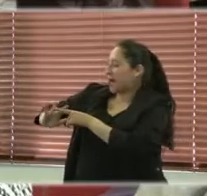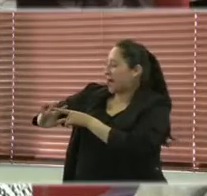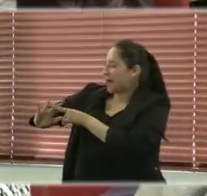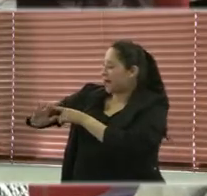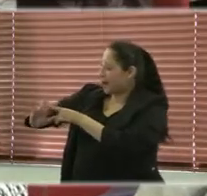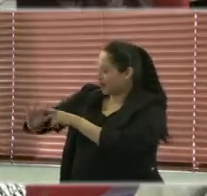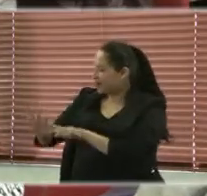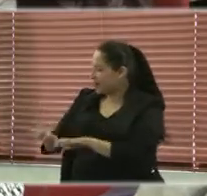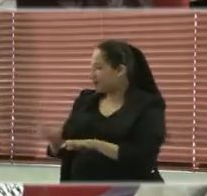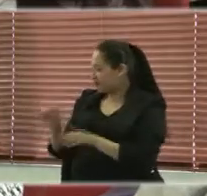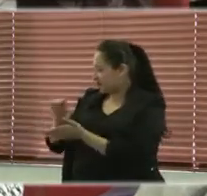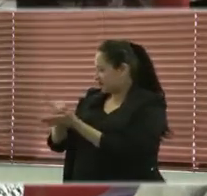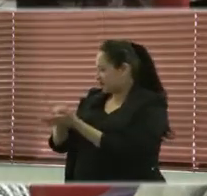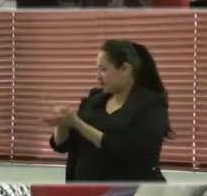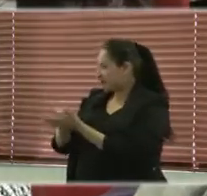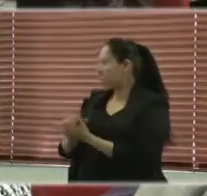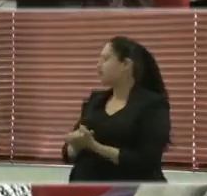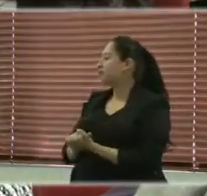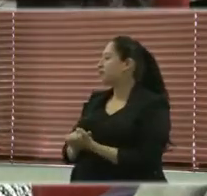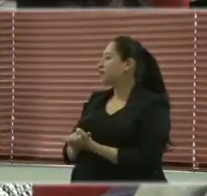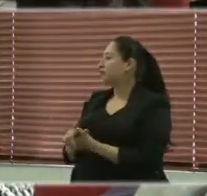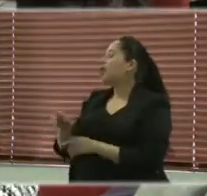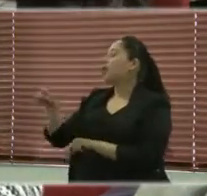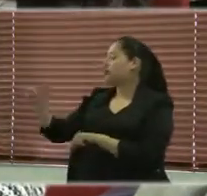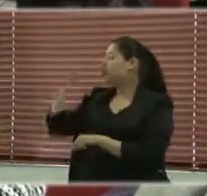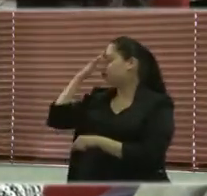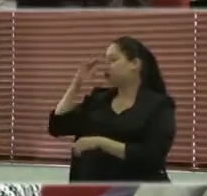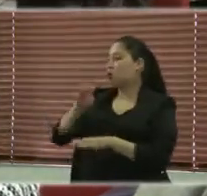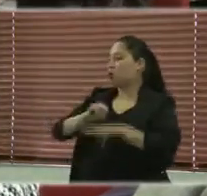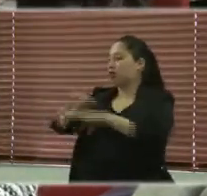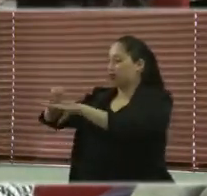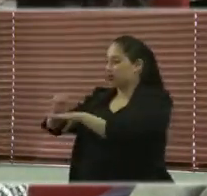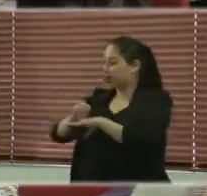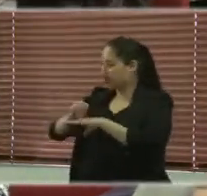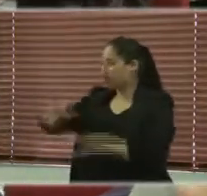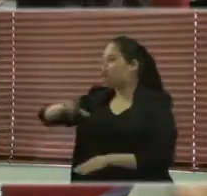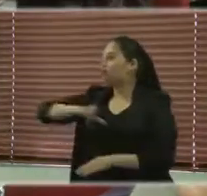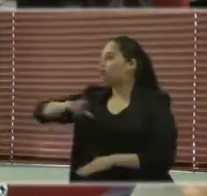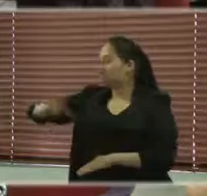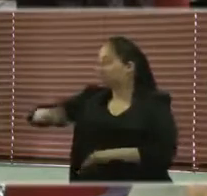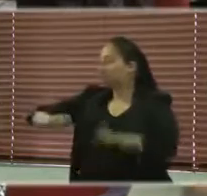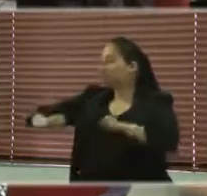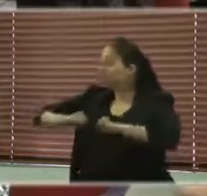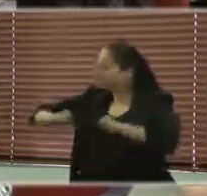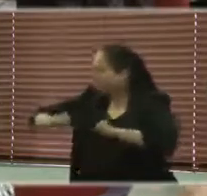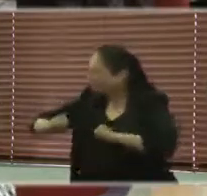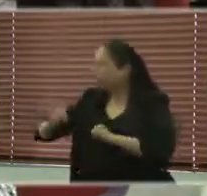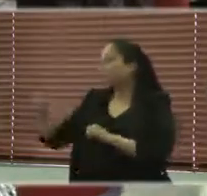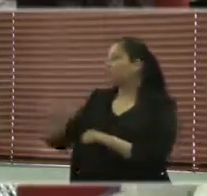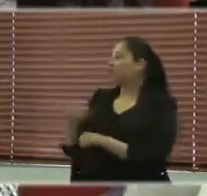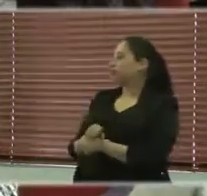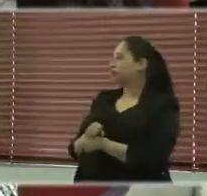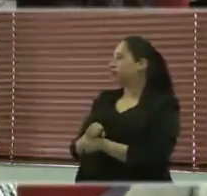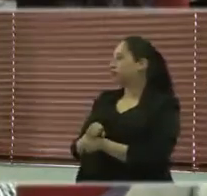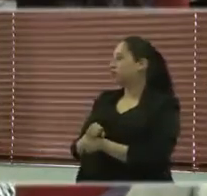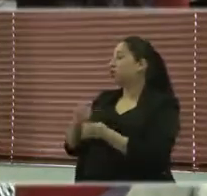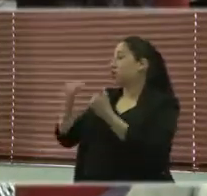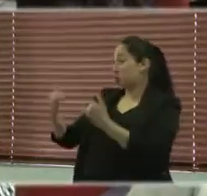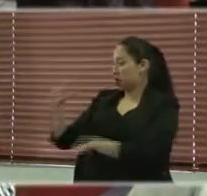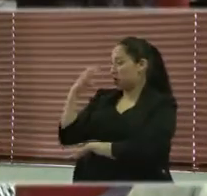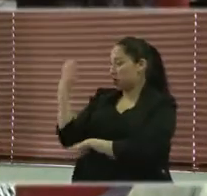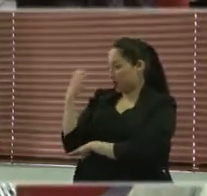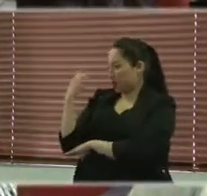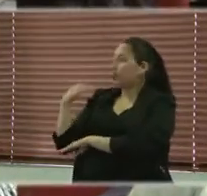se dan cuenta que hay organizaciones que lideran movimientos y aún en este caso específico el trabajo que adelanta país